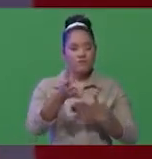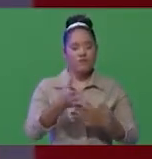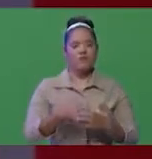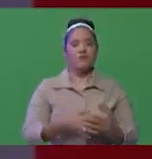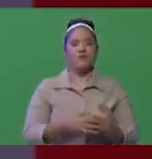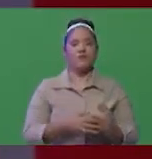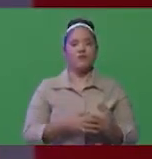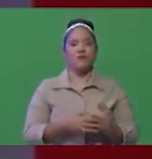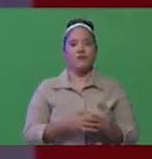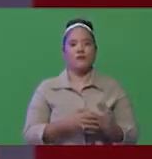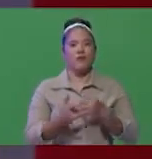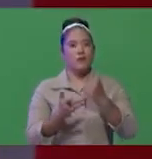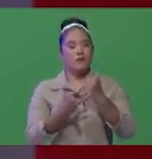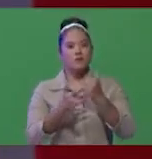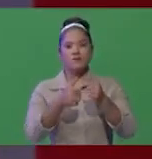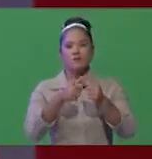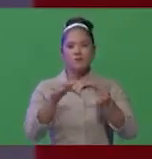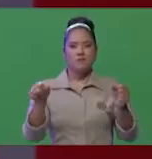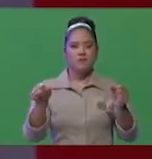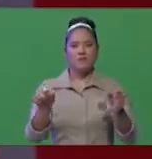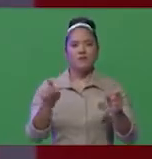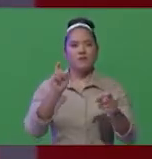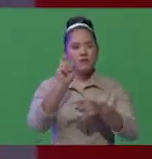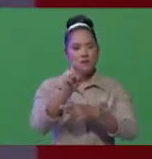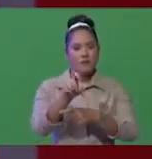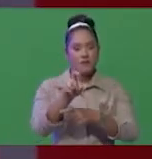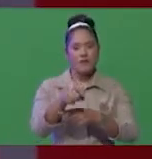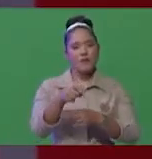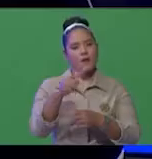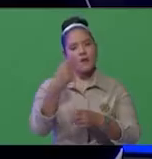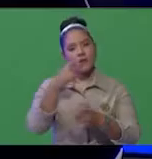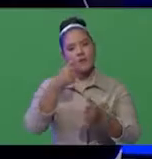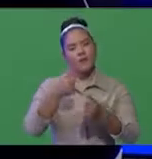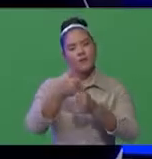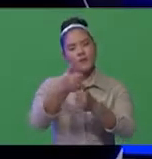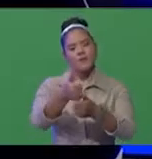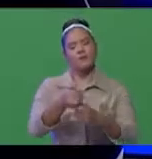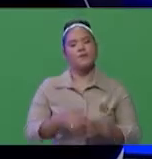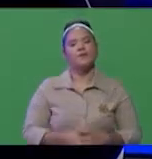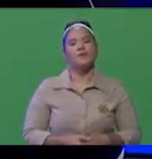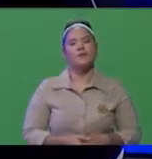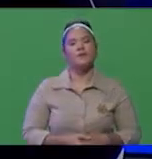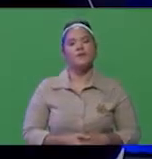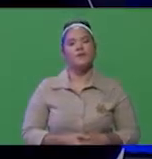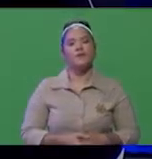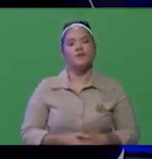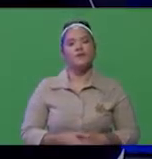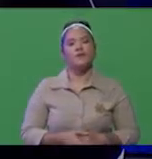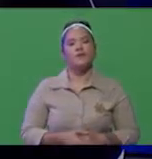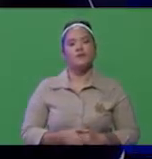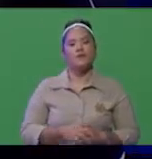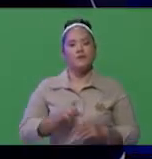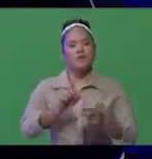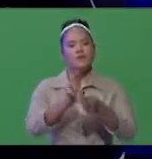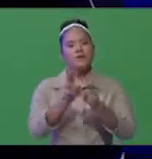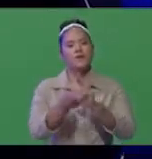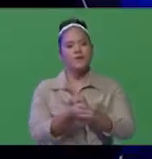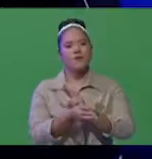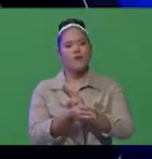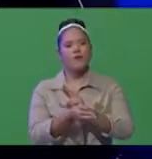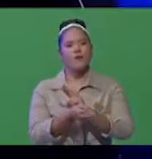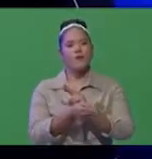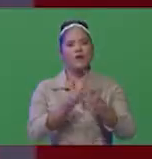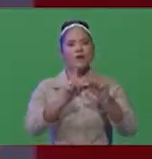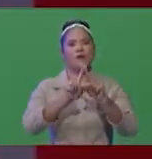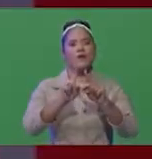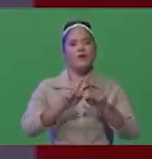Con estéticas, que salud no solo es, vamos a decir, cuando hacemos un chequeo de rutina de analítica, sino también que tenemos que